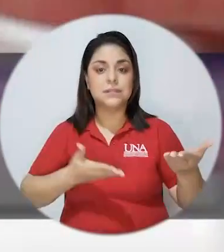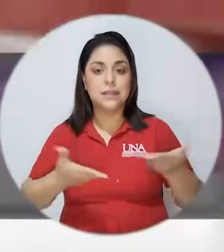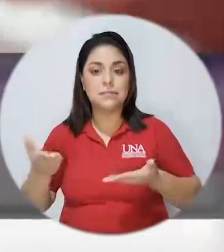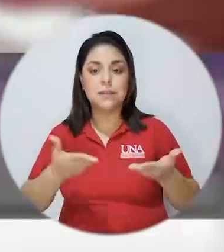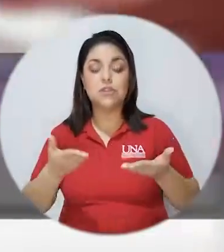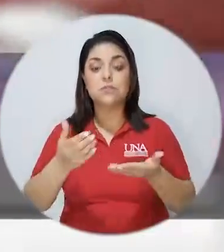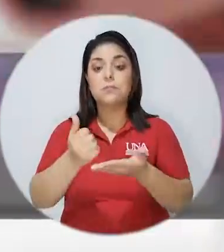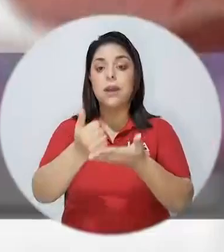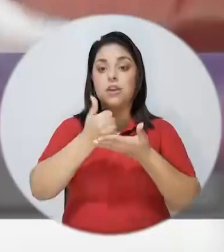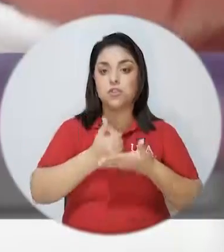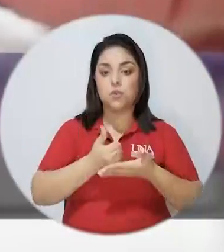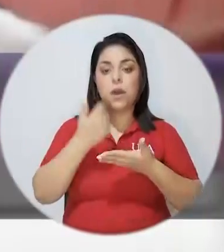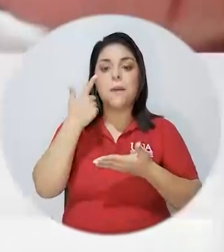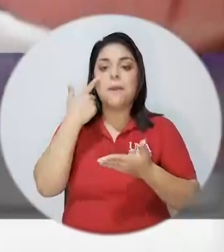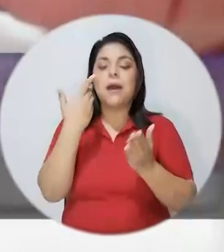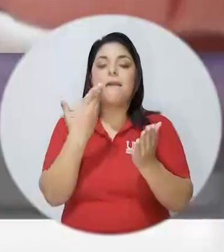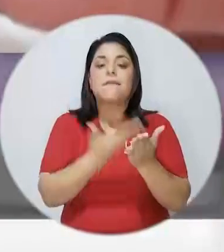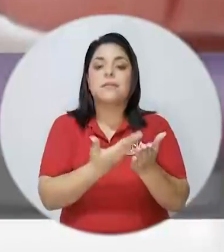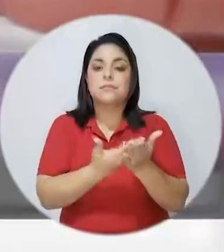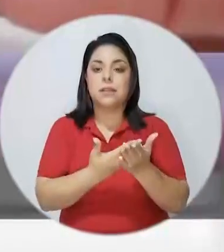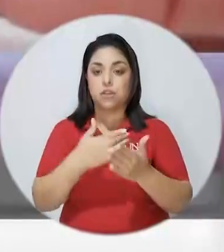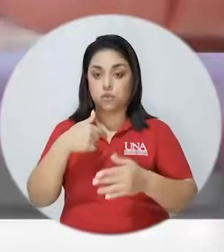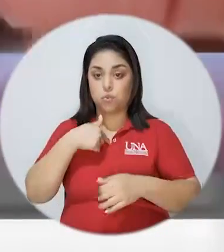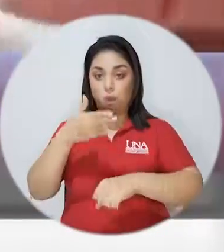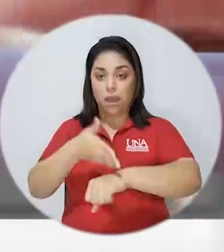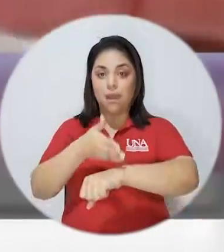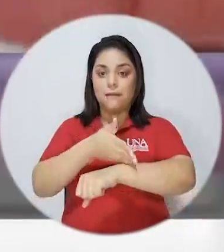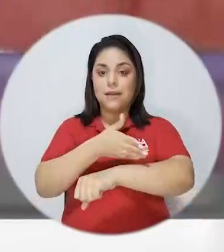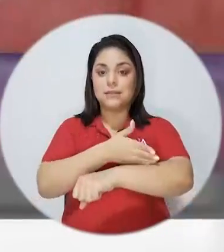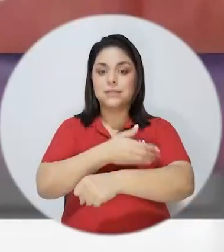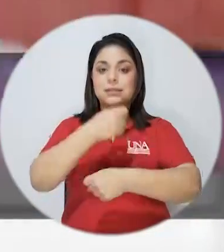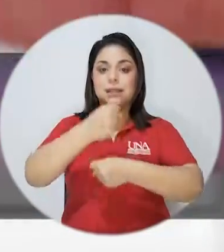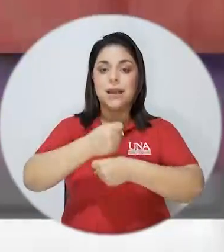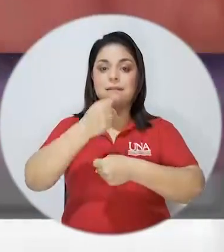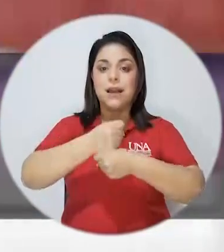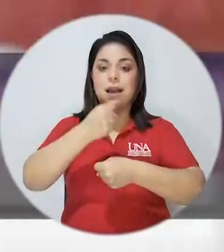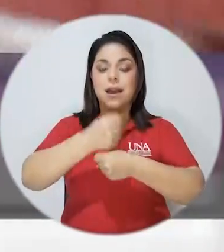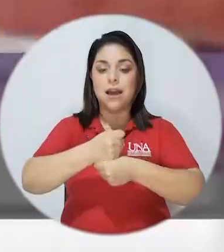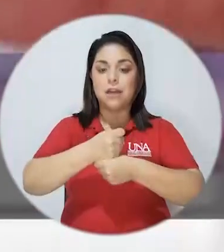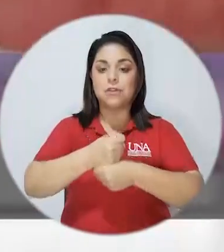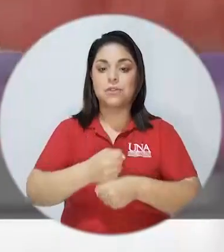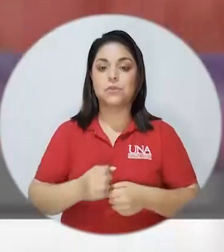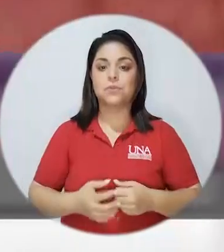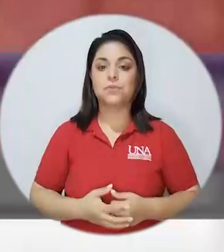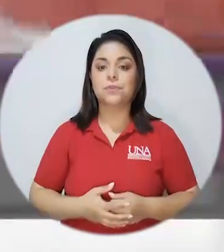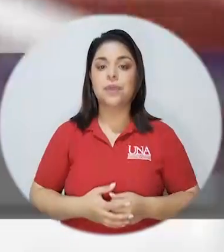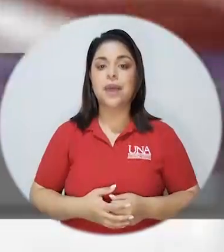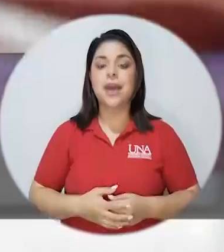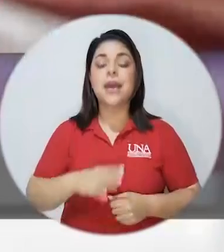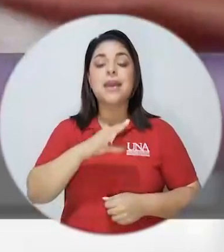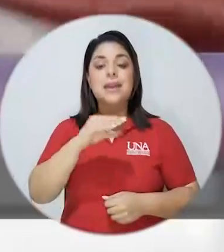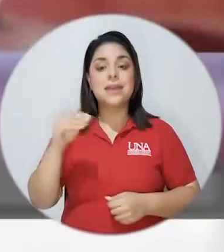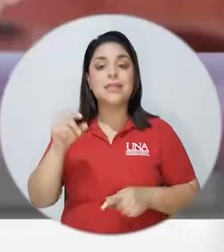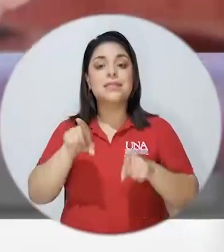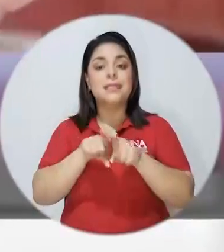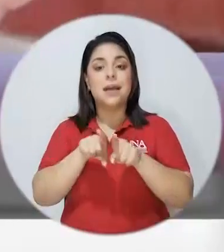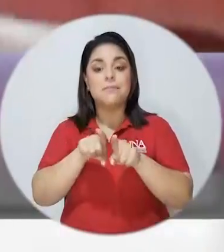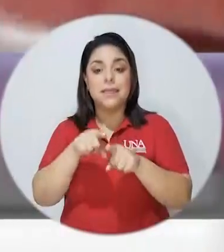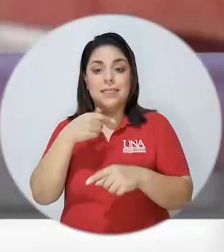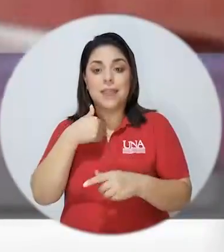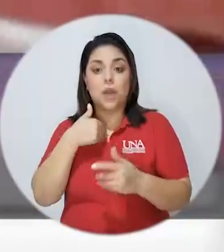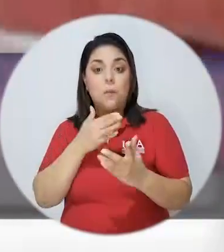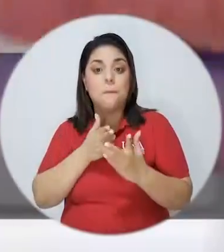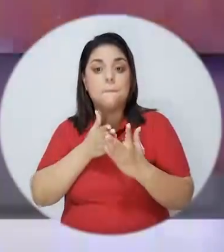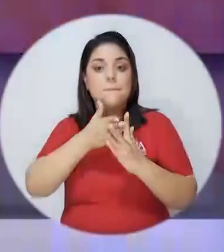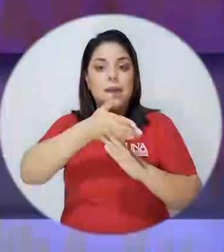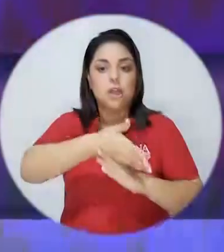a evidenciar el avance, también el hecho de que tenga los medios de comunicación efectivos. Y eso es muy importante, porque